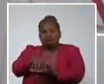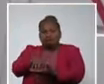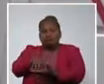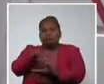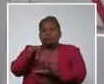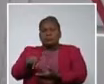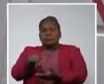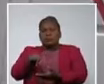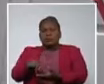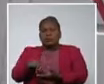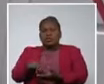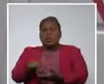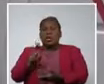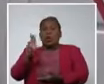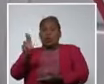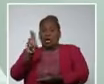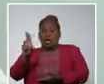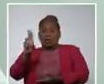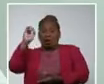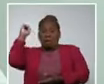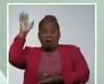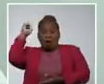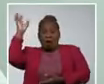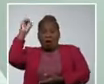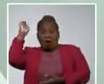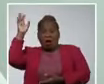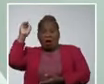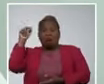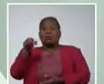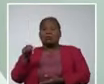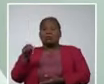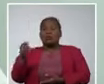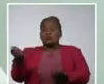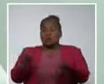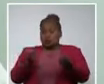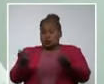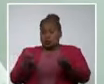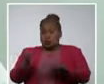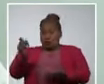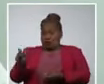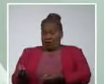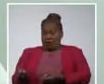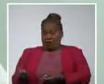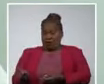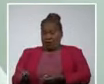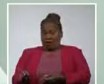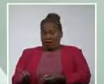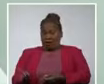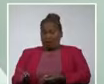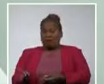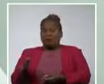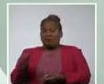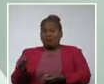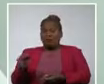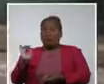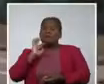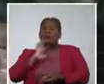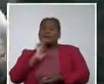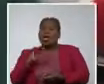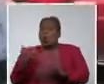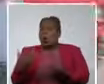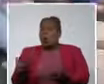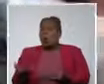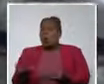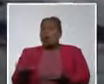Sistema Integrado de Urgencias Médicas. Un chofer que su fuente de infección fue en el ejercicio de su profesión.